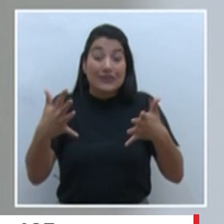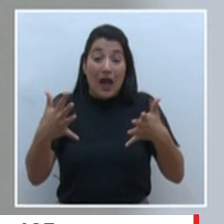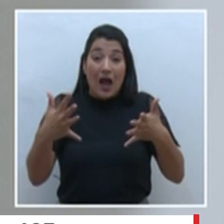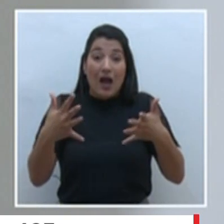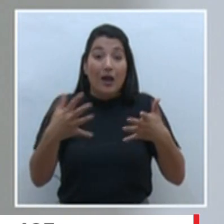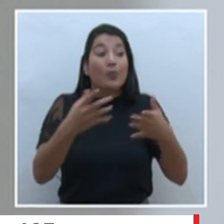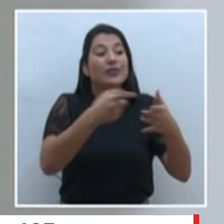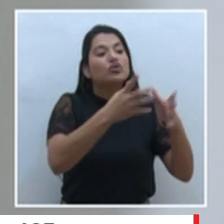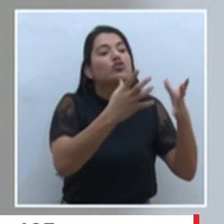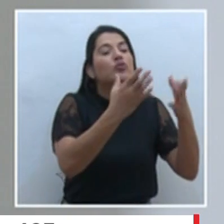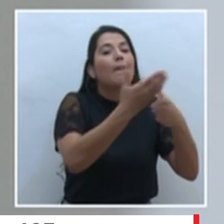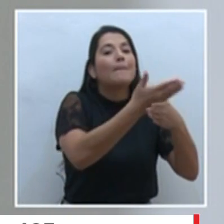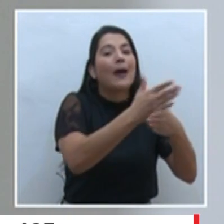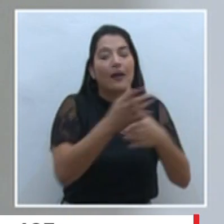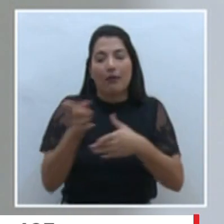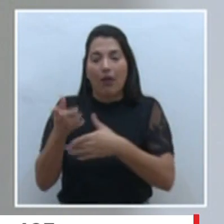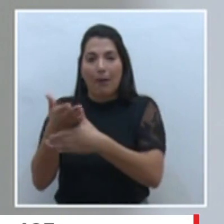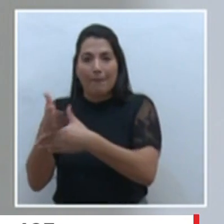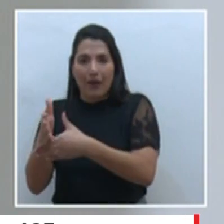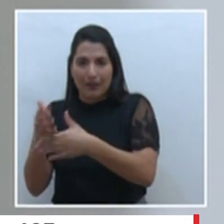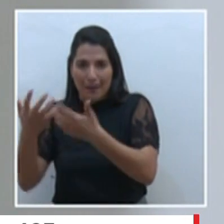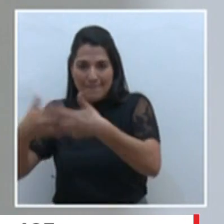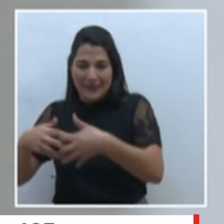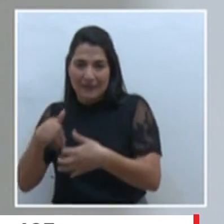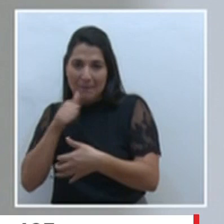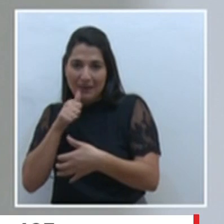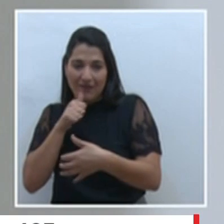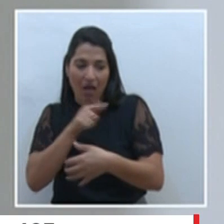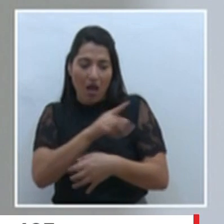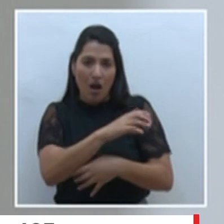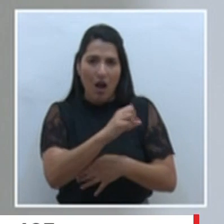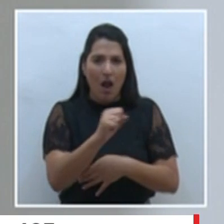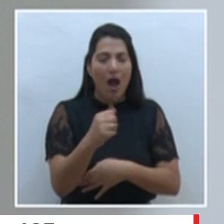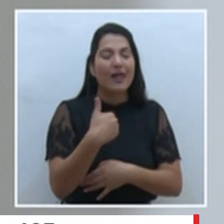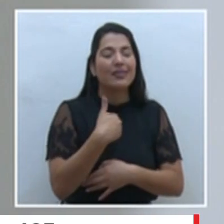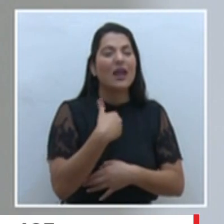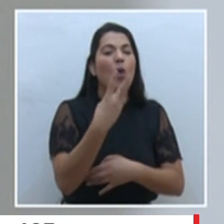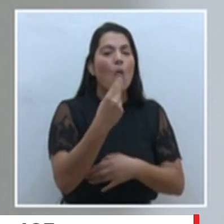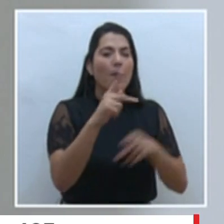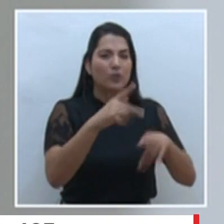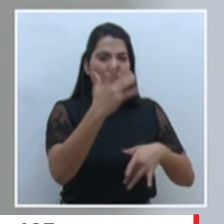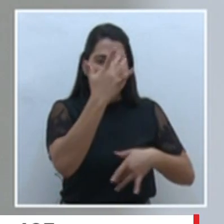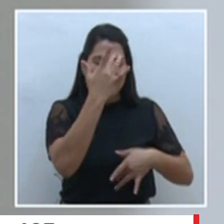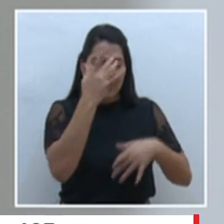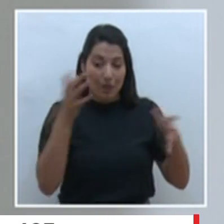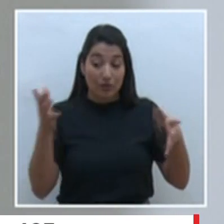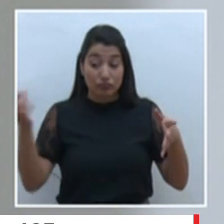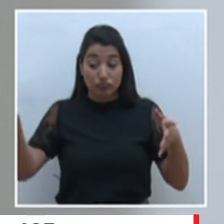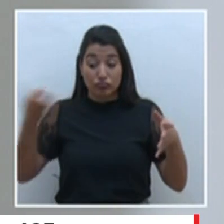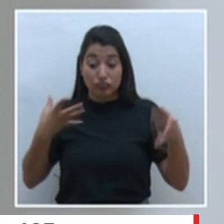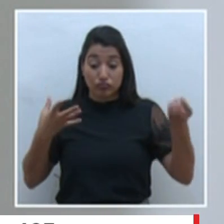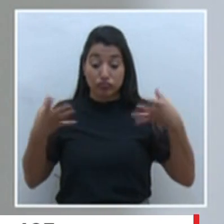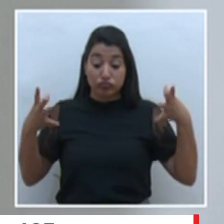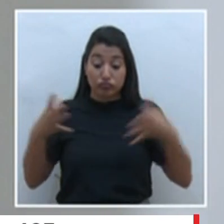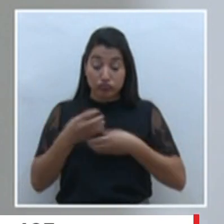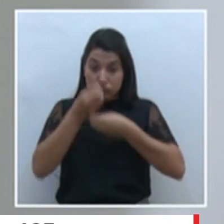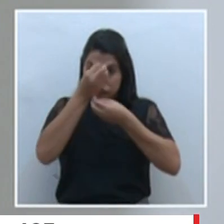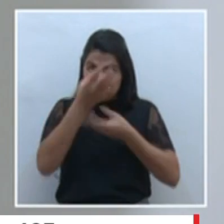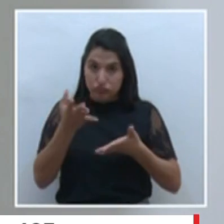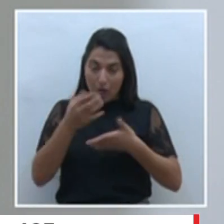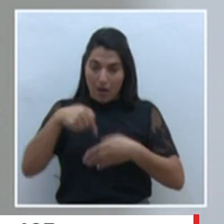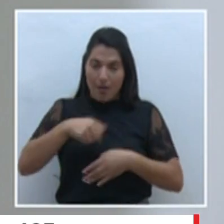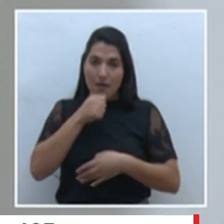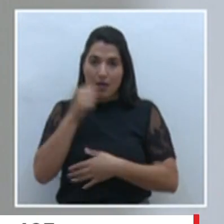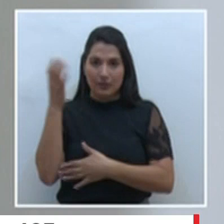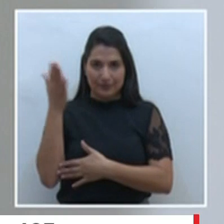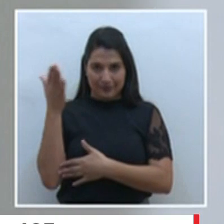desagregado por sexo, por cantón, por los recuperados también, el estatus, los grupos de edad y toda esa información que siempre